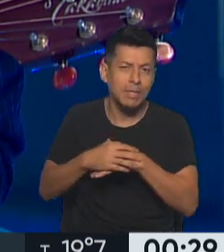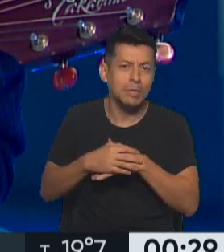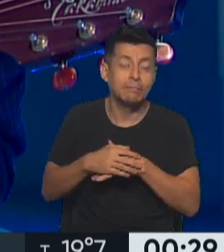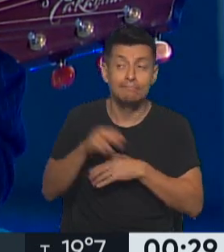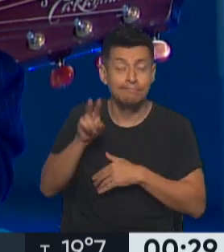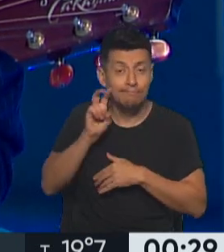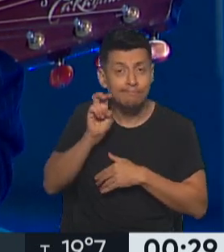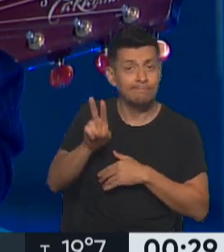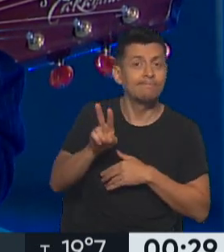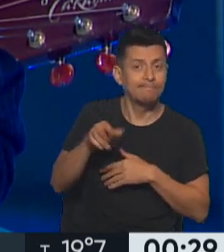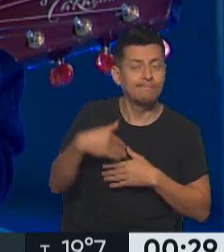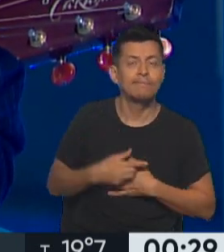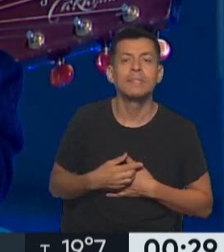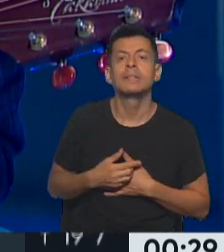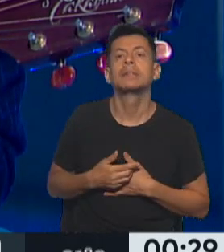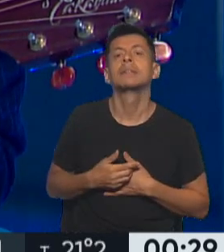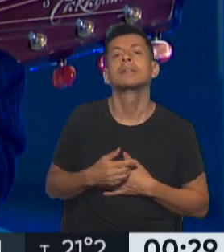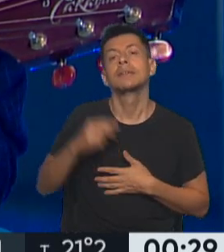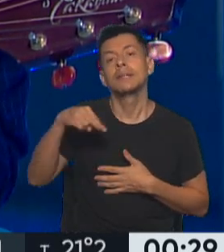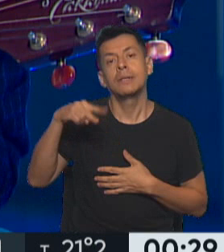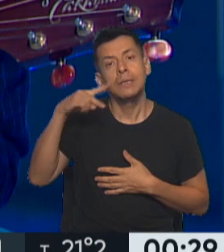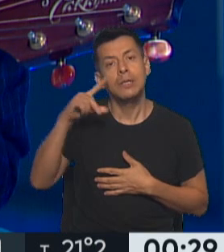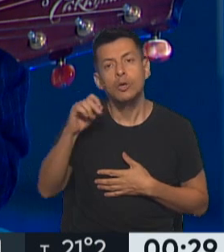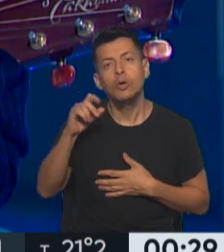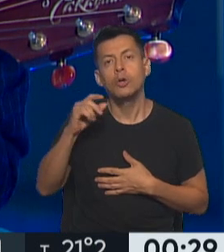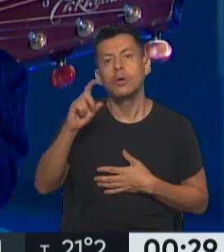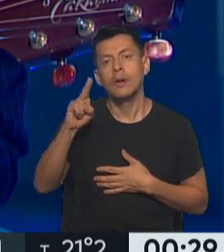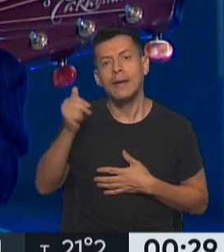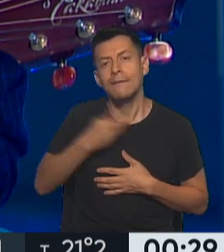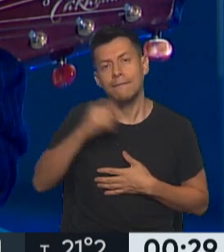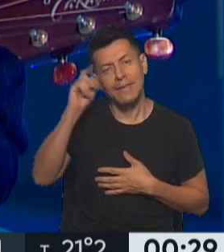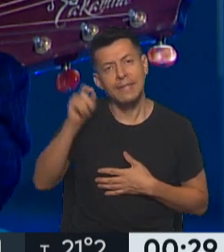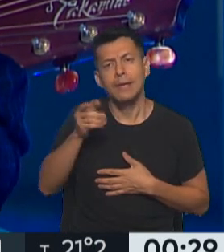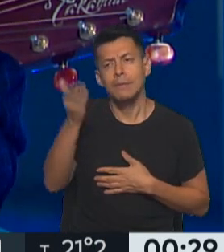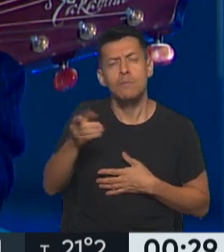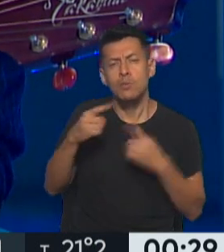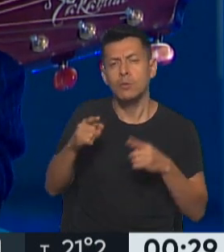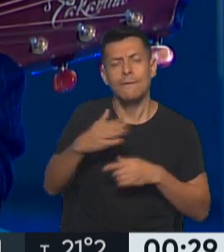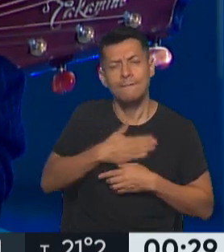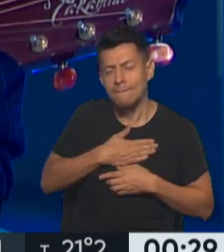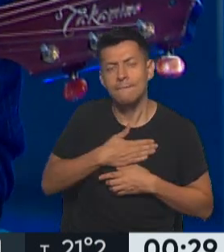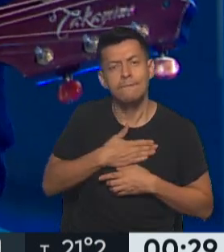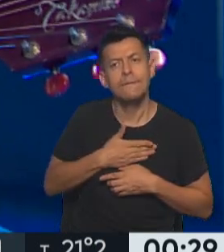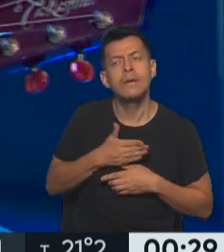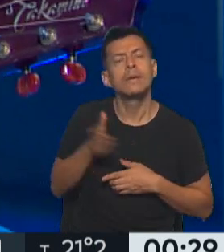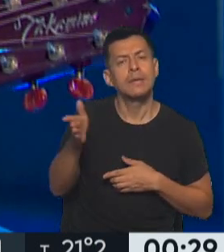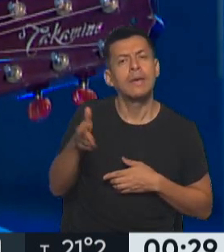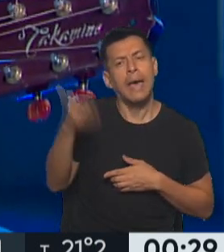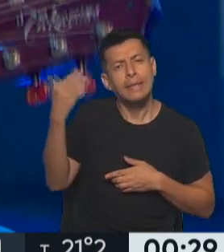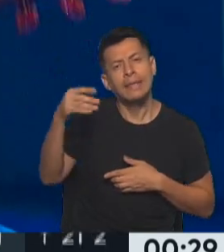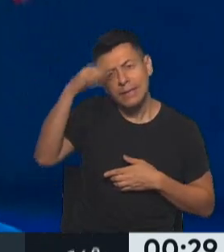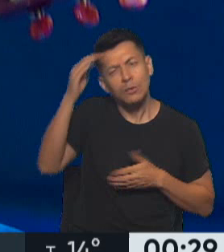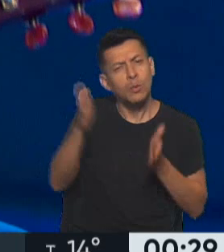admirada. Bueno, Nico Rafeta, un músico que adoro y que trabajó mucho también en el teatro, que es Diego Weiner, que es mi